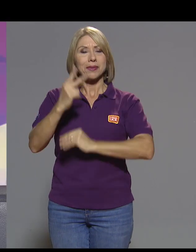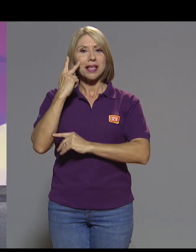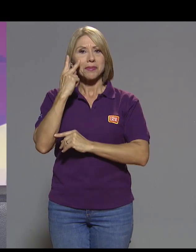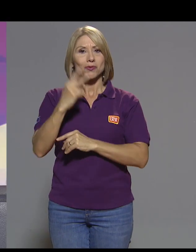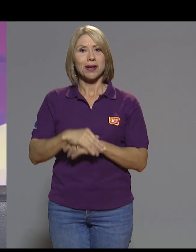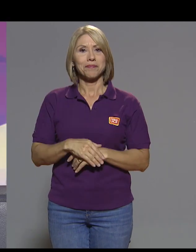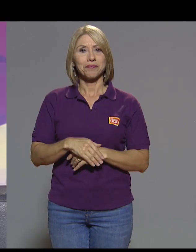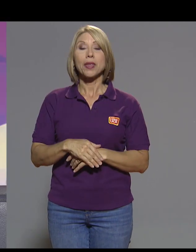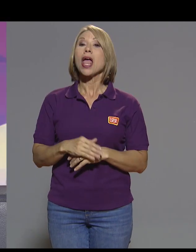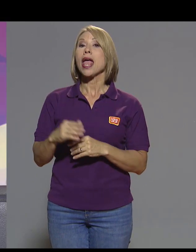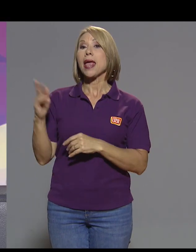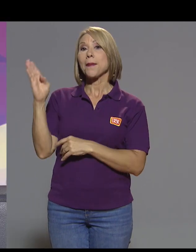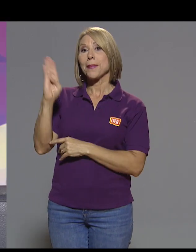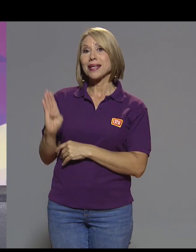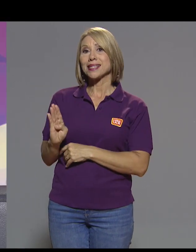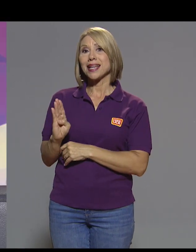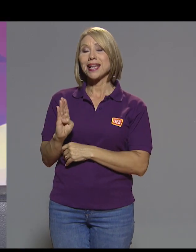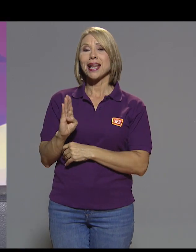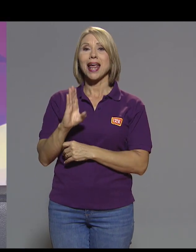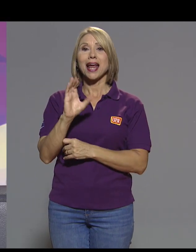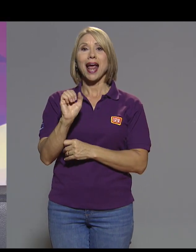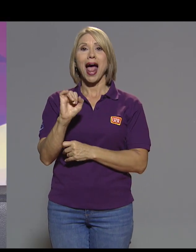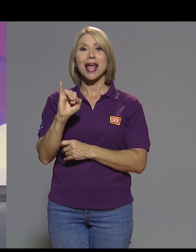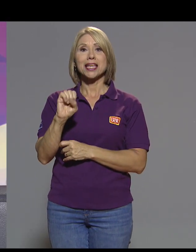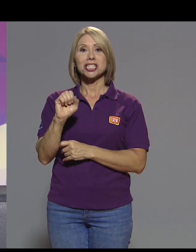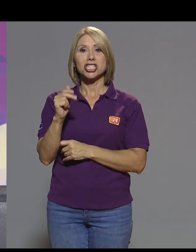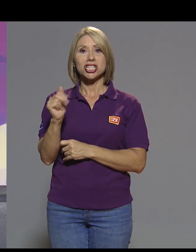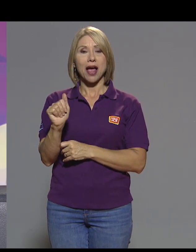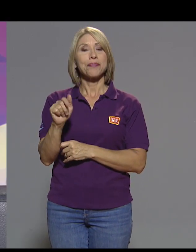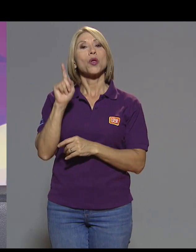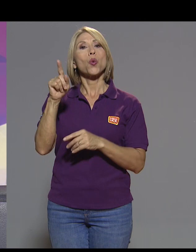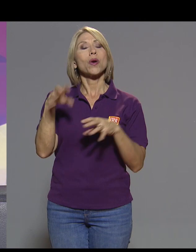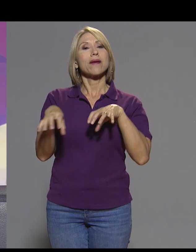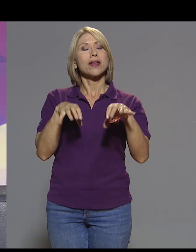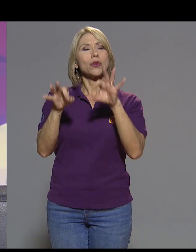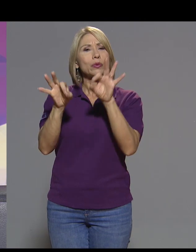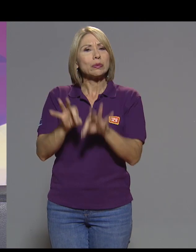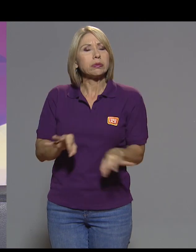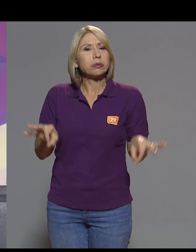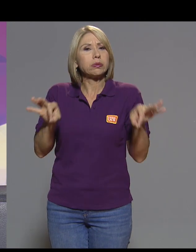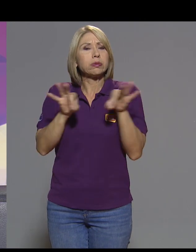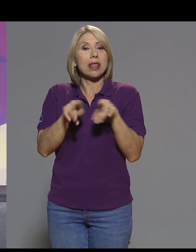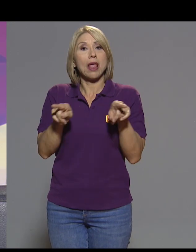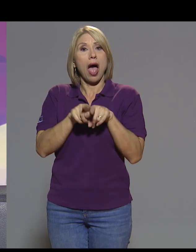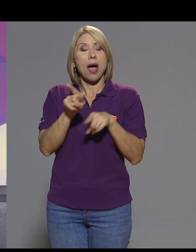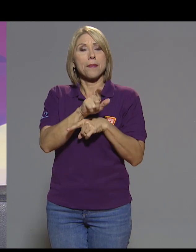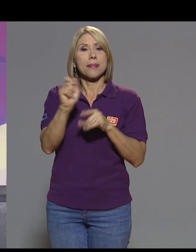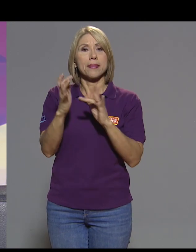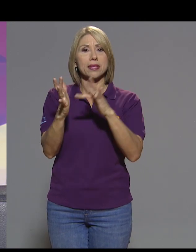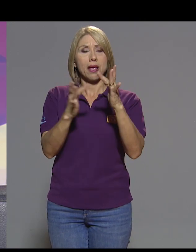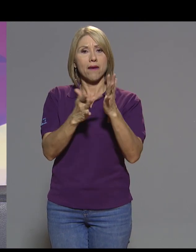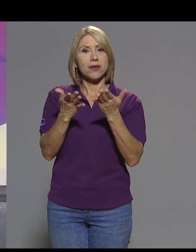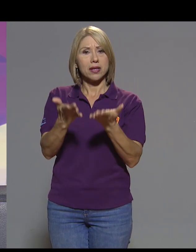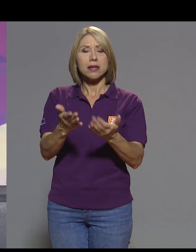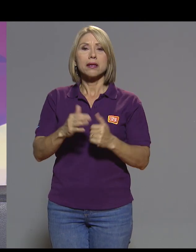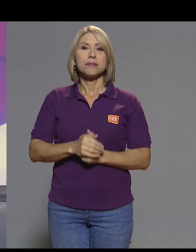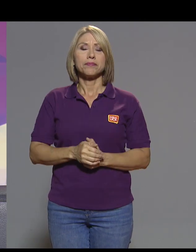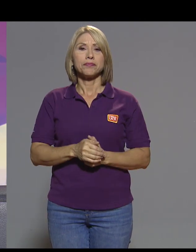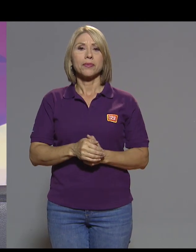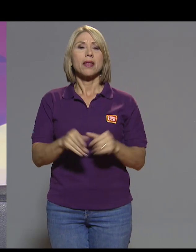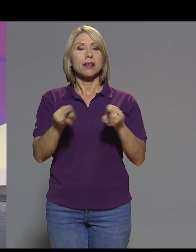en brasil en el caixa que es un evento ya bastante importante que también es en el mes de abril